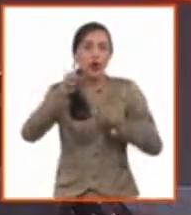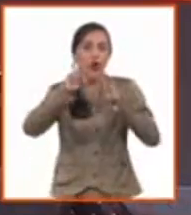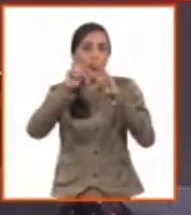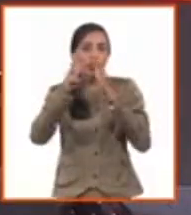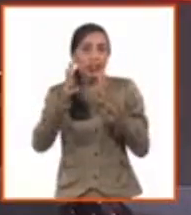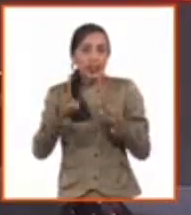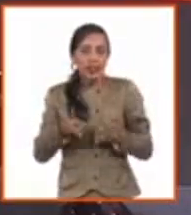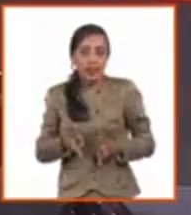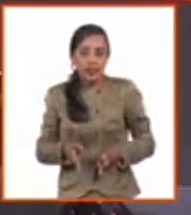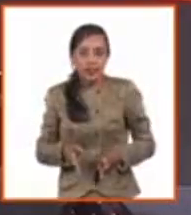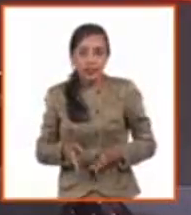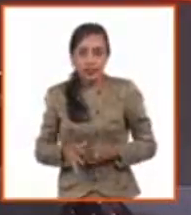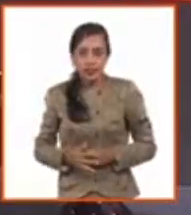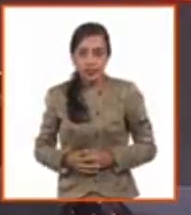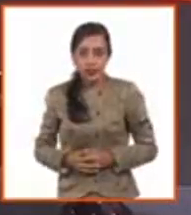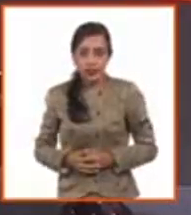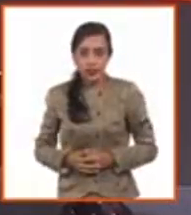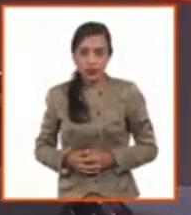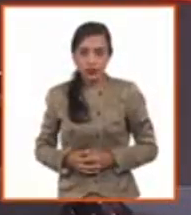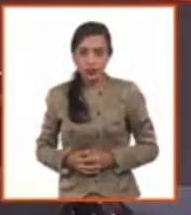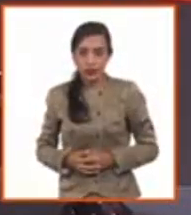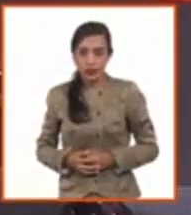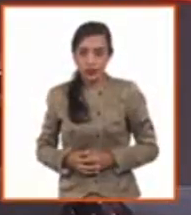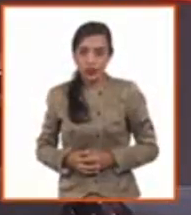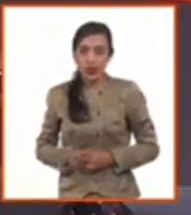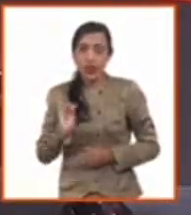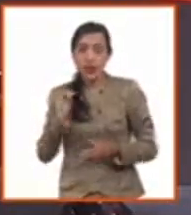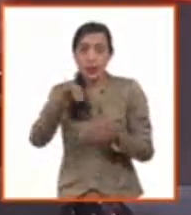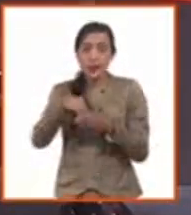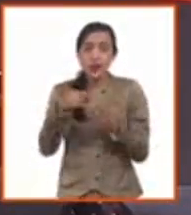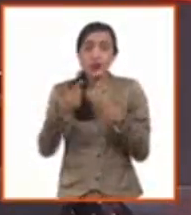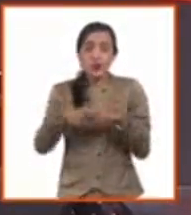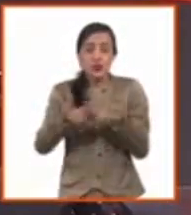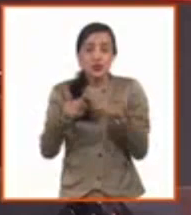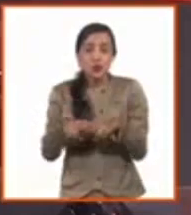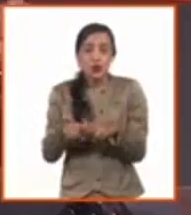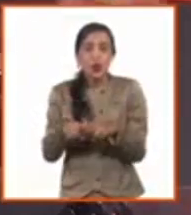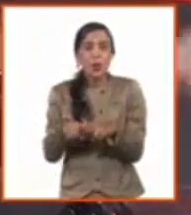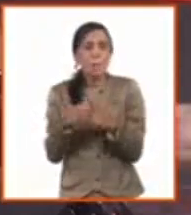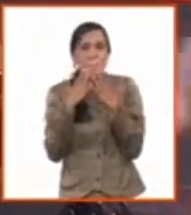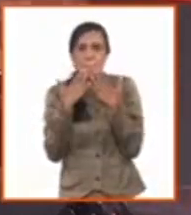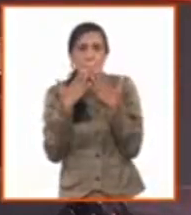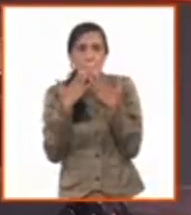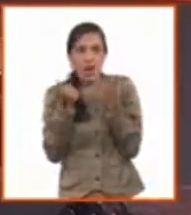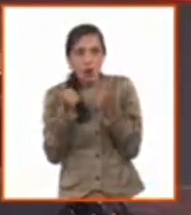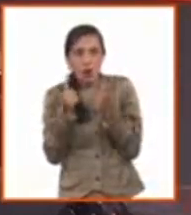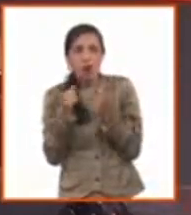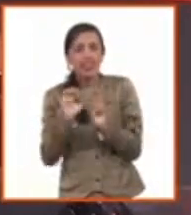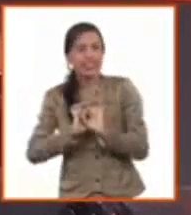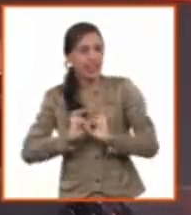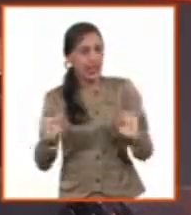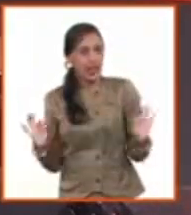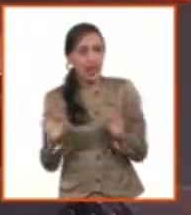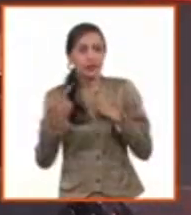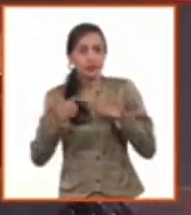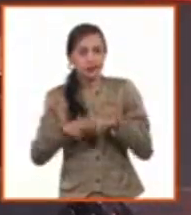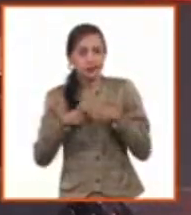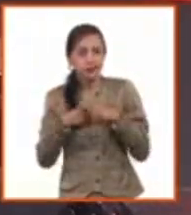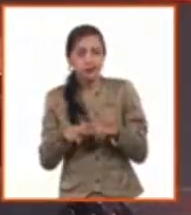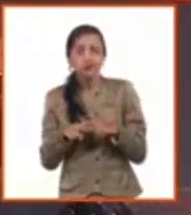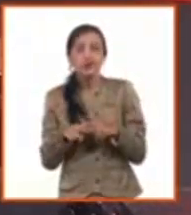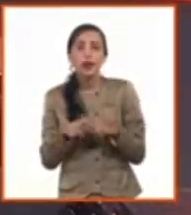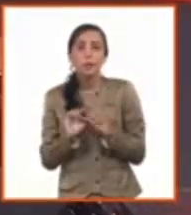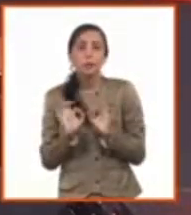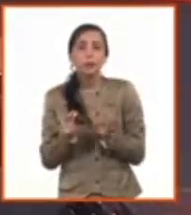digital y de alguna manera también la incorporación de soluciones que hagan más eficientes o hagan más y